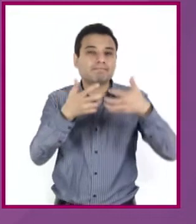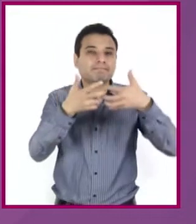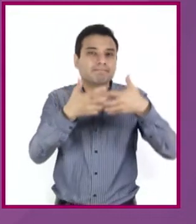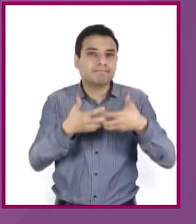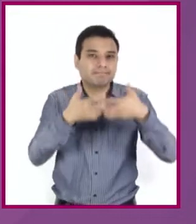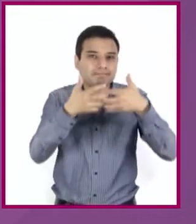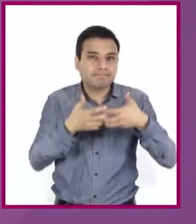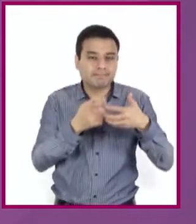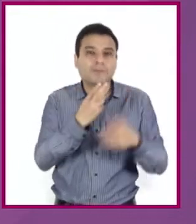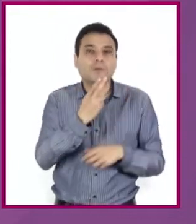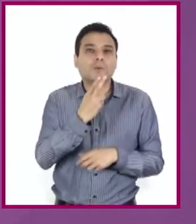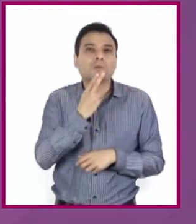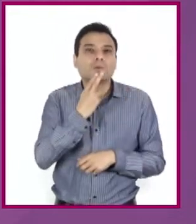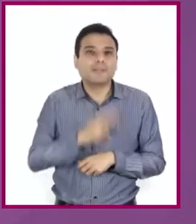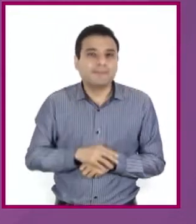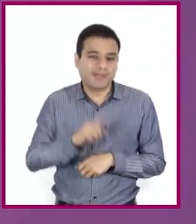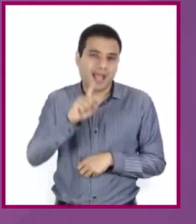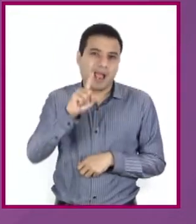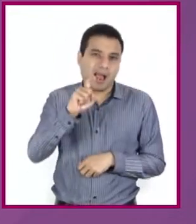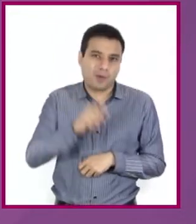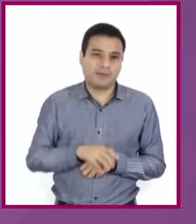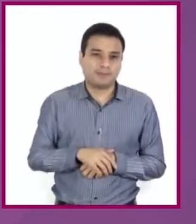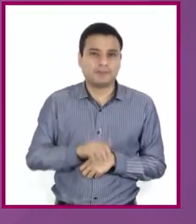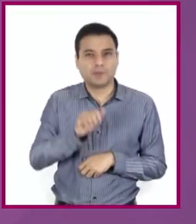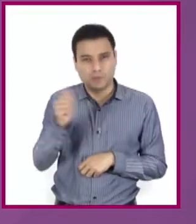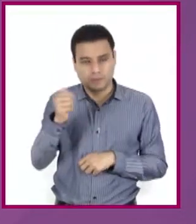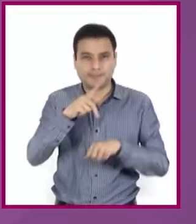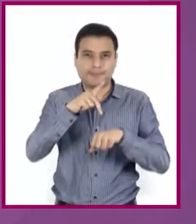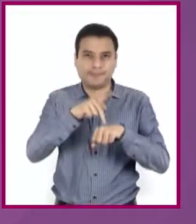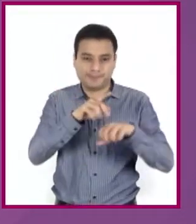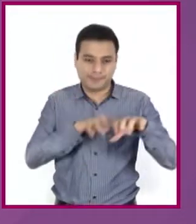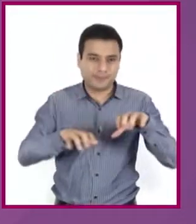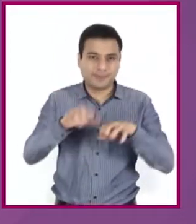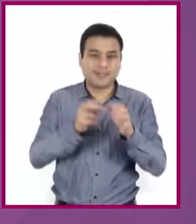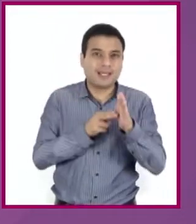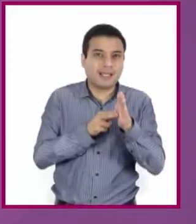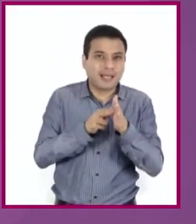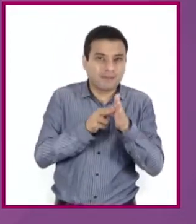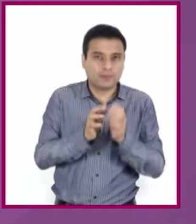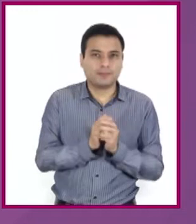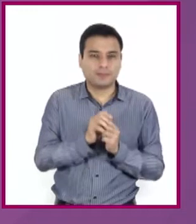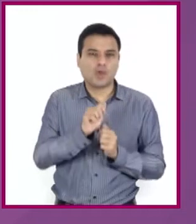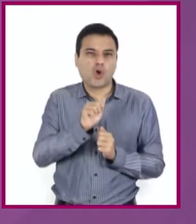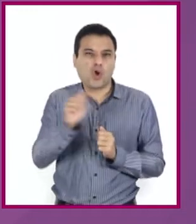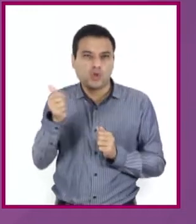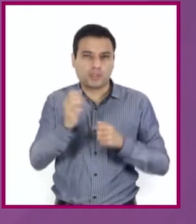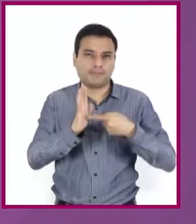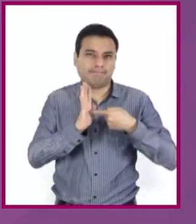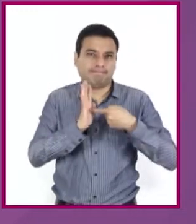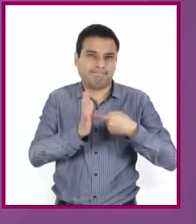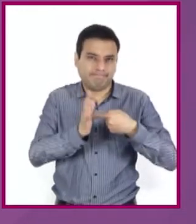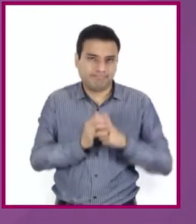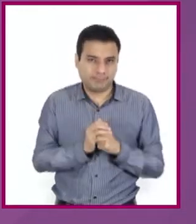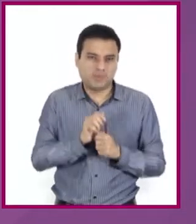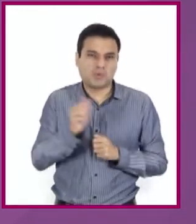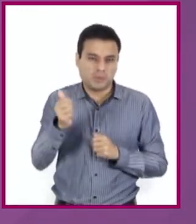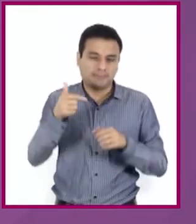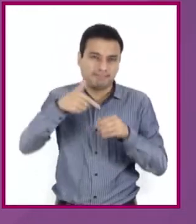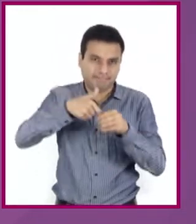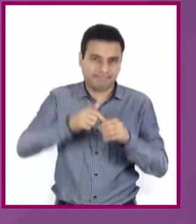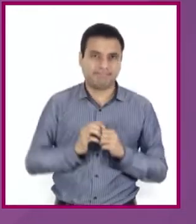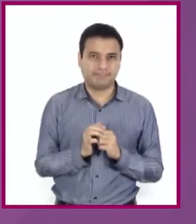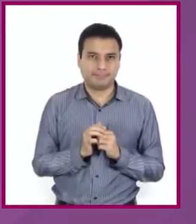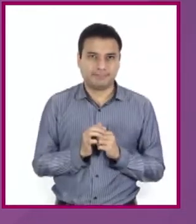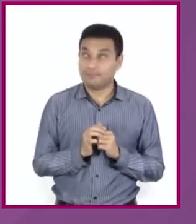geotermoeléctricas, las carboeléctricas, las eoloeléctricas y una nucleoeléctrica. Todas